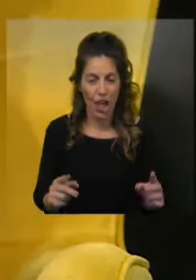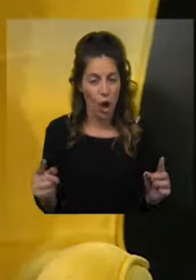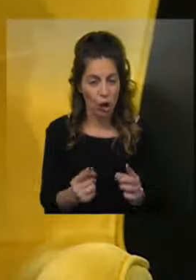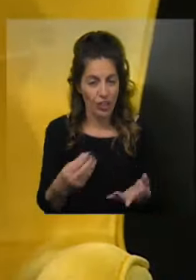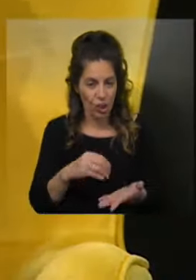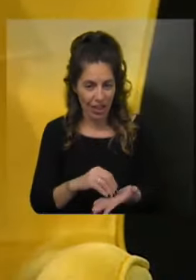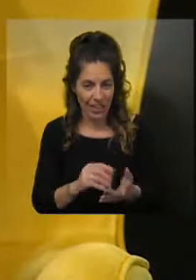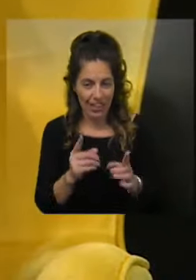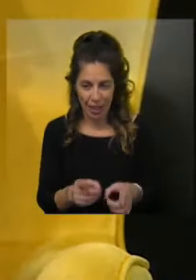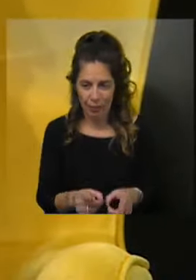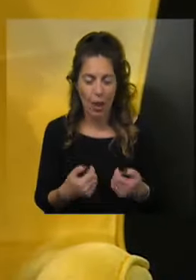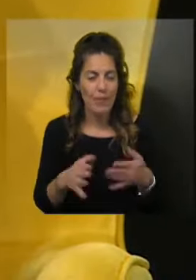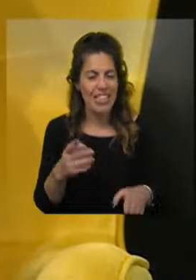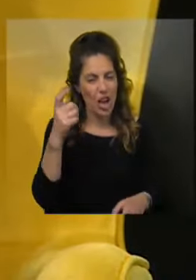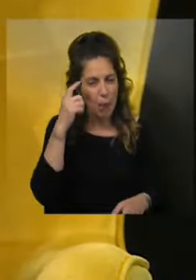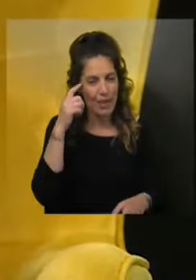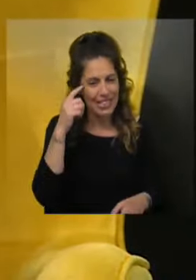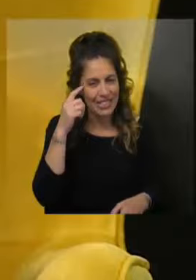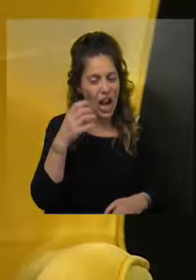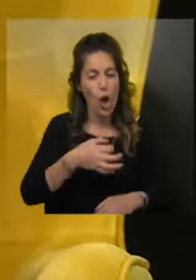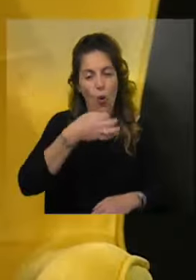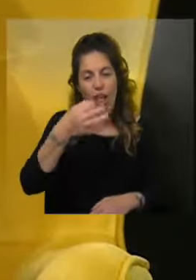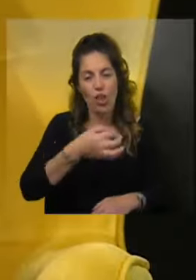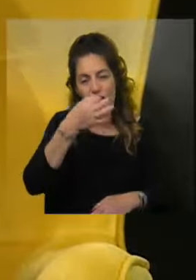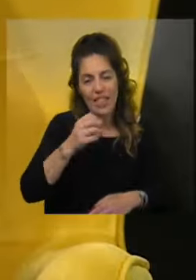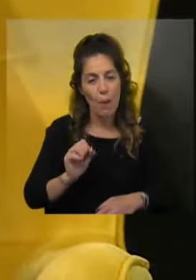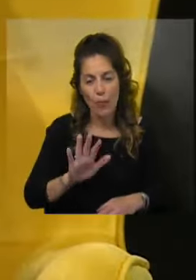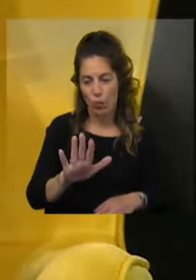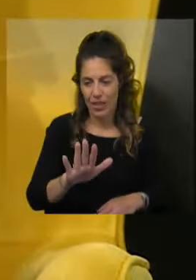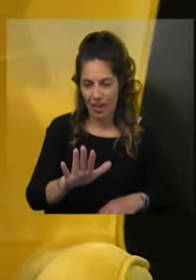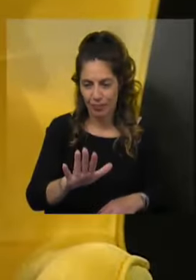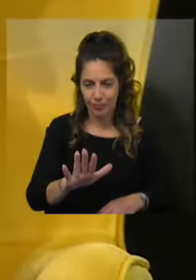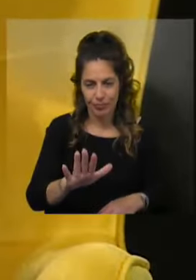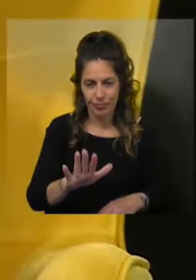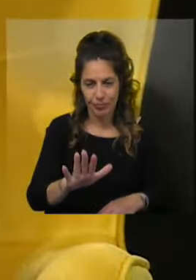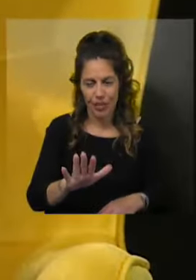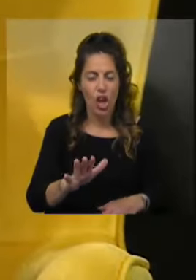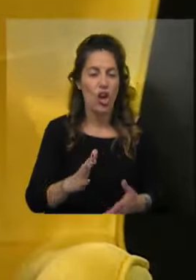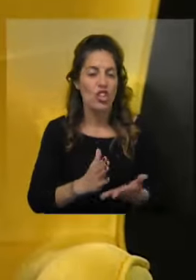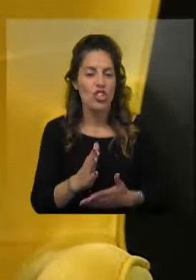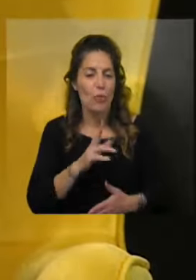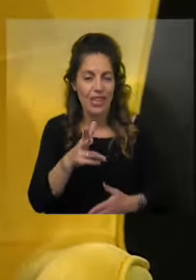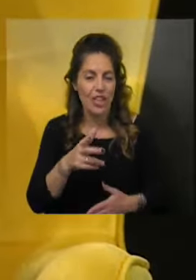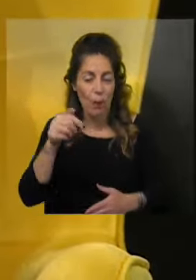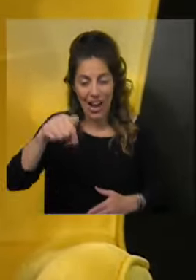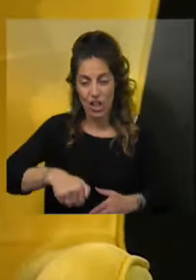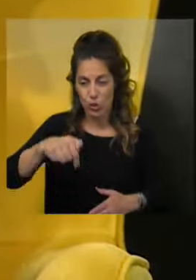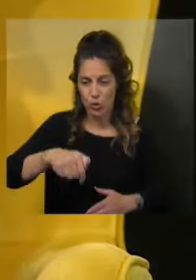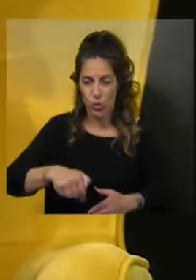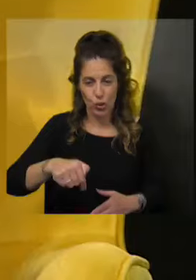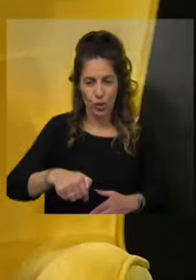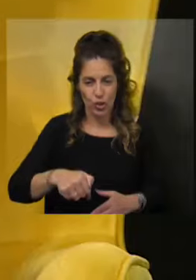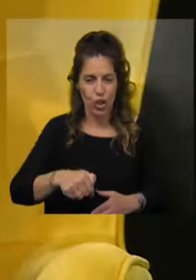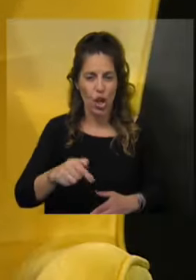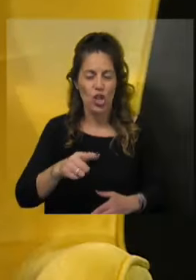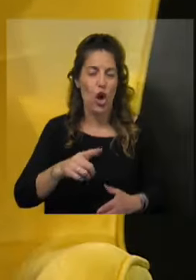agregaría también empezar a pensar una doctrina propia claro eh Yo siempre digo por y para el sur no quizás no tan